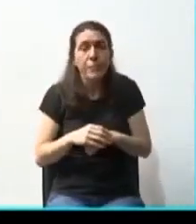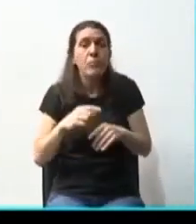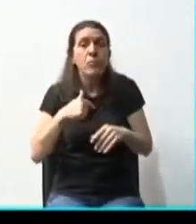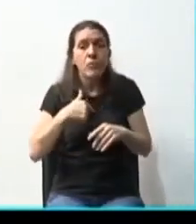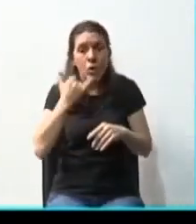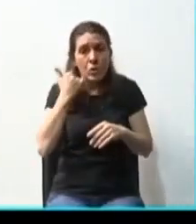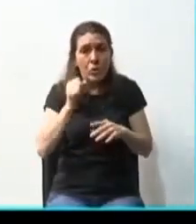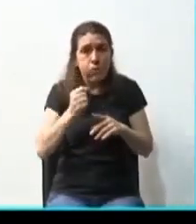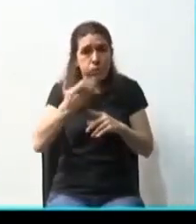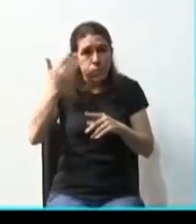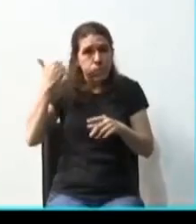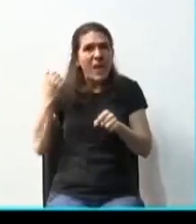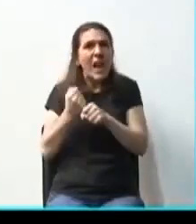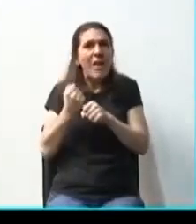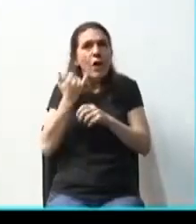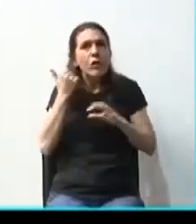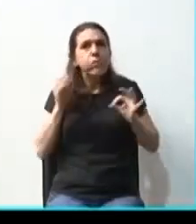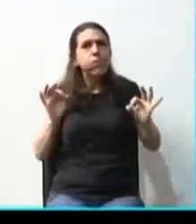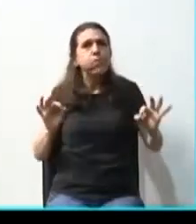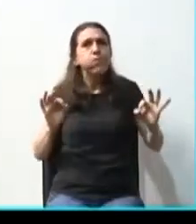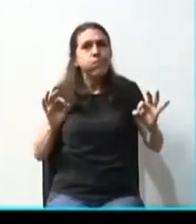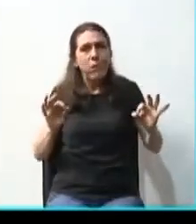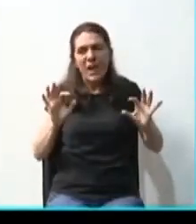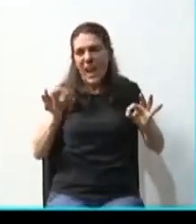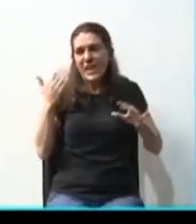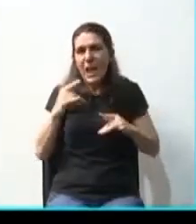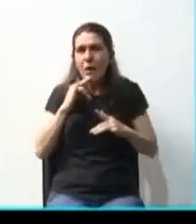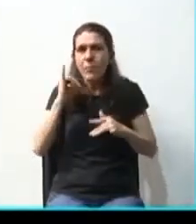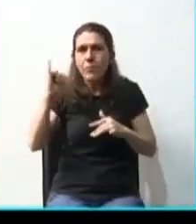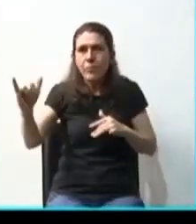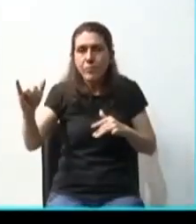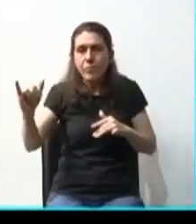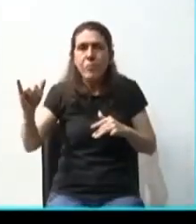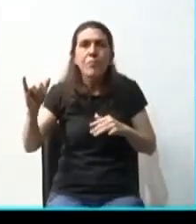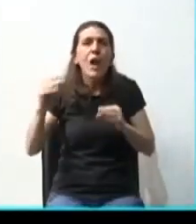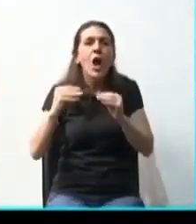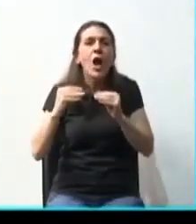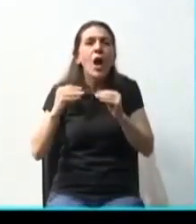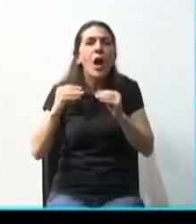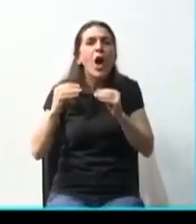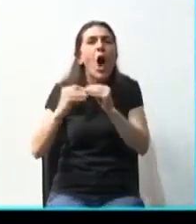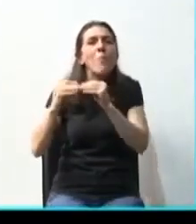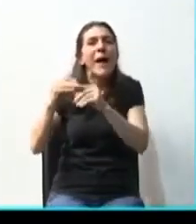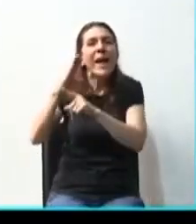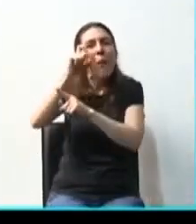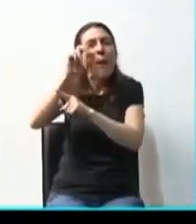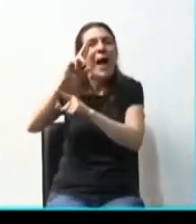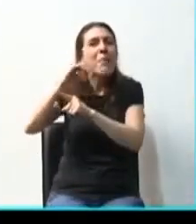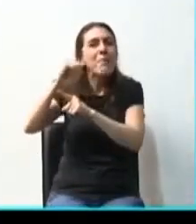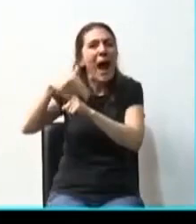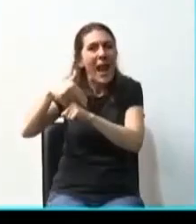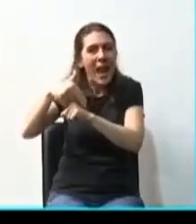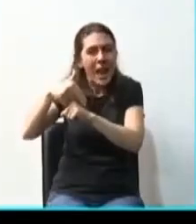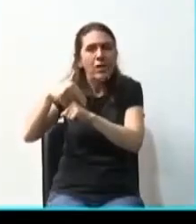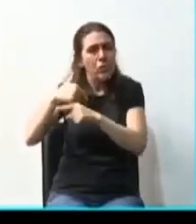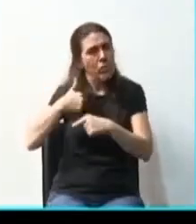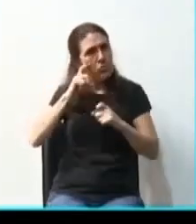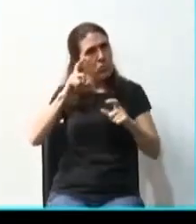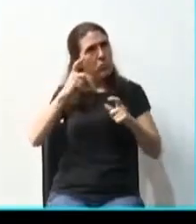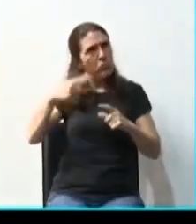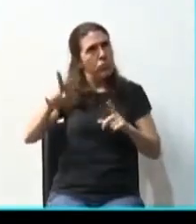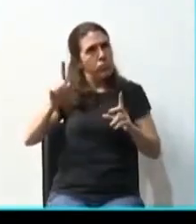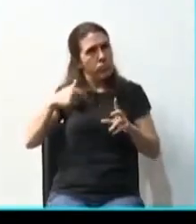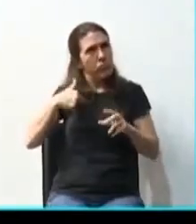hechos. Recién le comentaba a mi compañera Miriam Bregman, por ejemplo, que me llamaba la atención, lo voy a